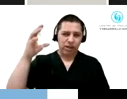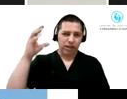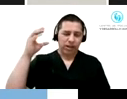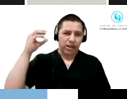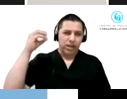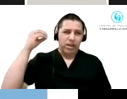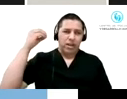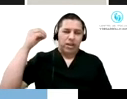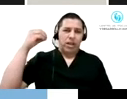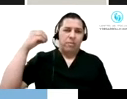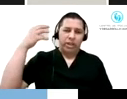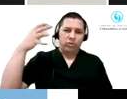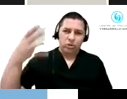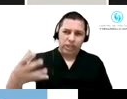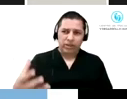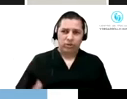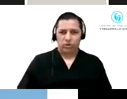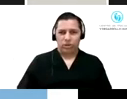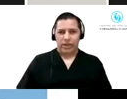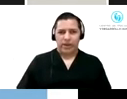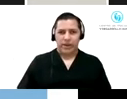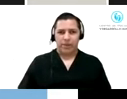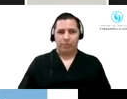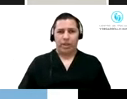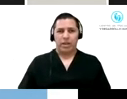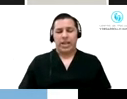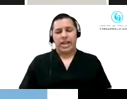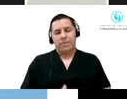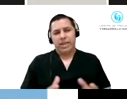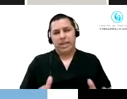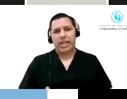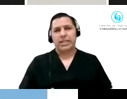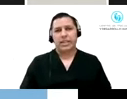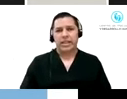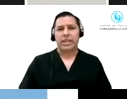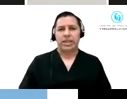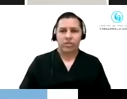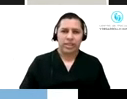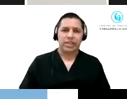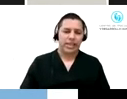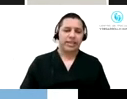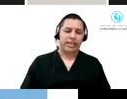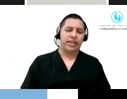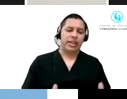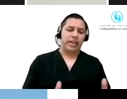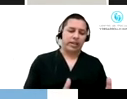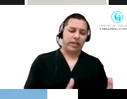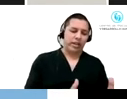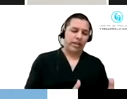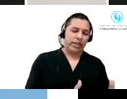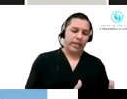automático, porque es un sesgo social. Claramente las estadísticas nos dicen que sí,